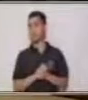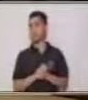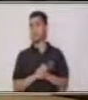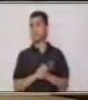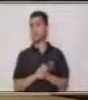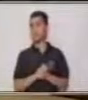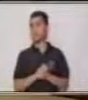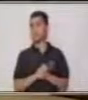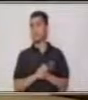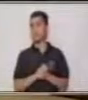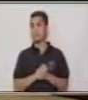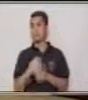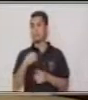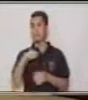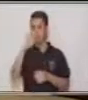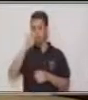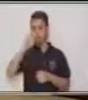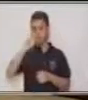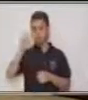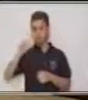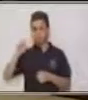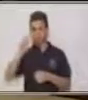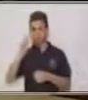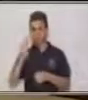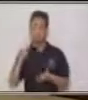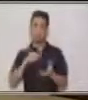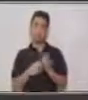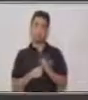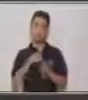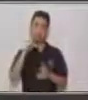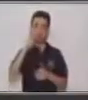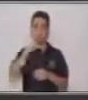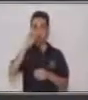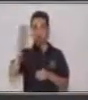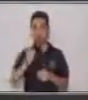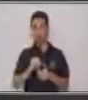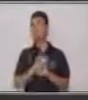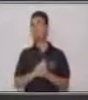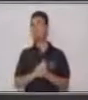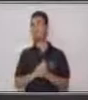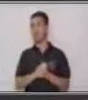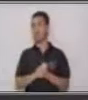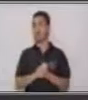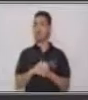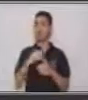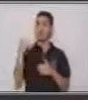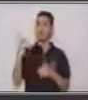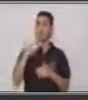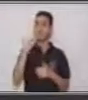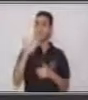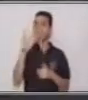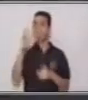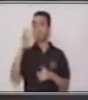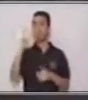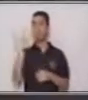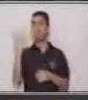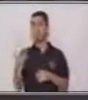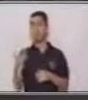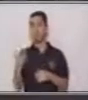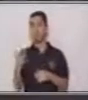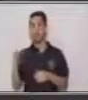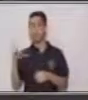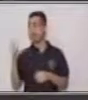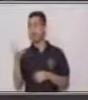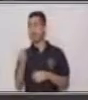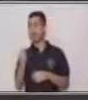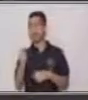pinto 2, representa el 2%. Esto se vuelve fácil porque el